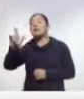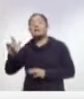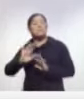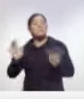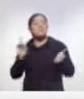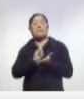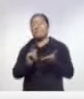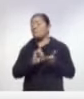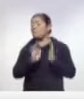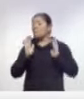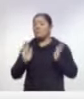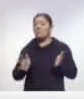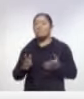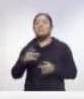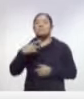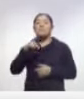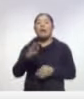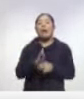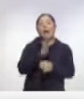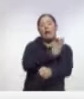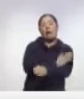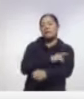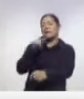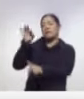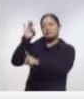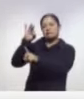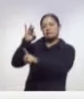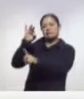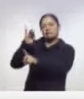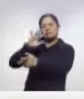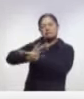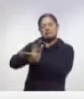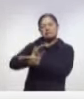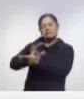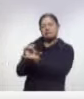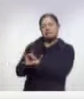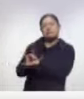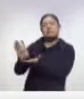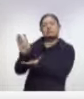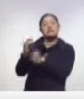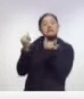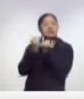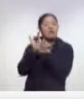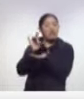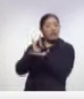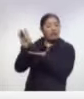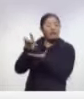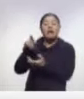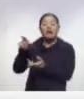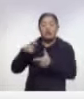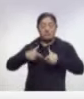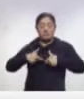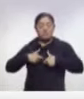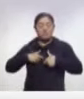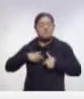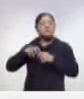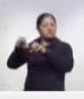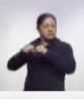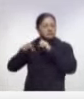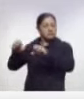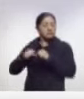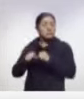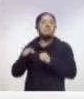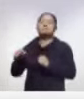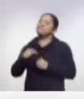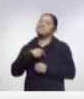pero ya, ¿para qué? Si ya había sido afectada, ya había sido incluso retirada de la CONADE, inclusive la amenazaron con quitarle algunas preseas, así que por